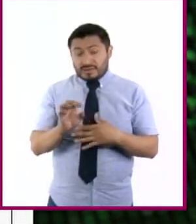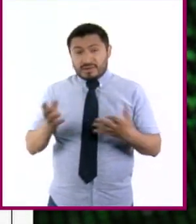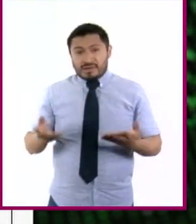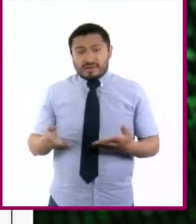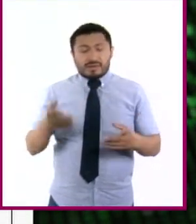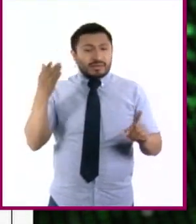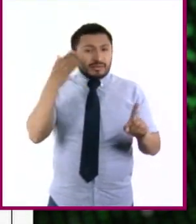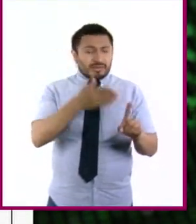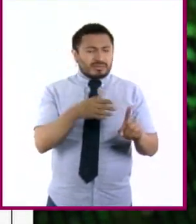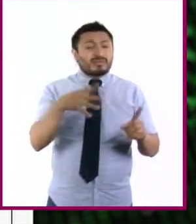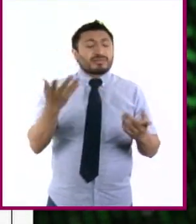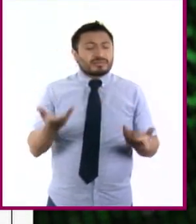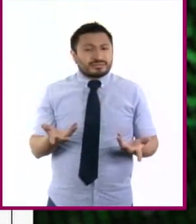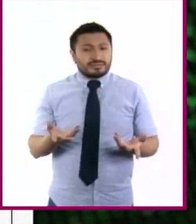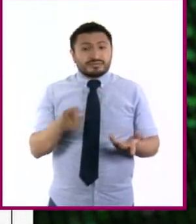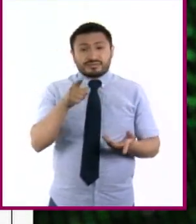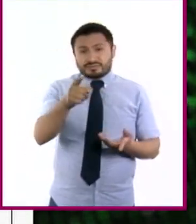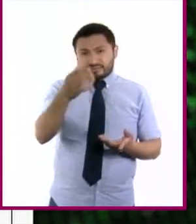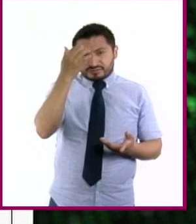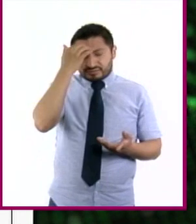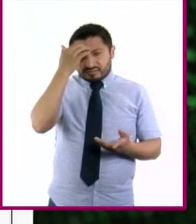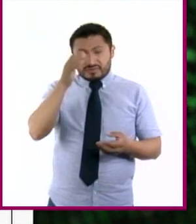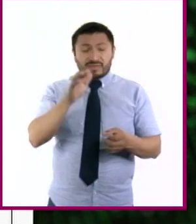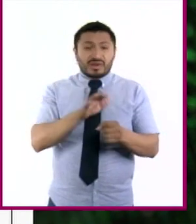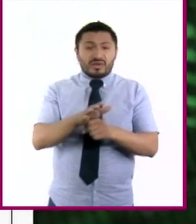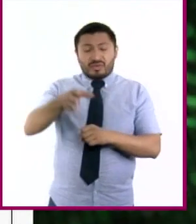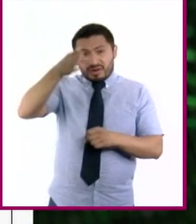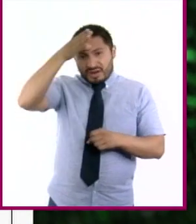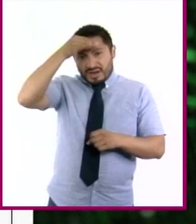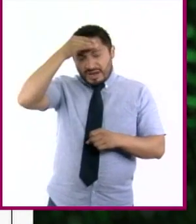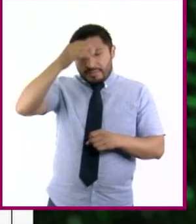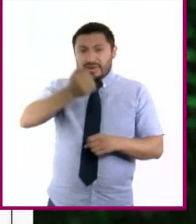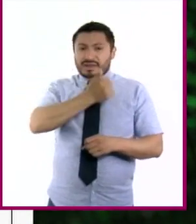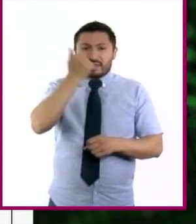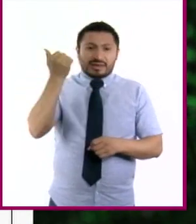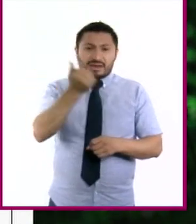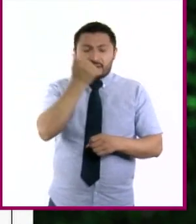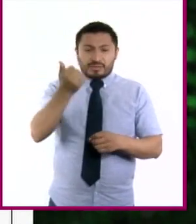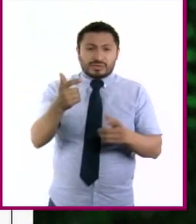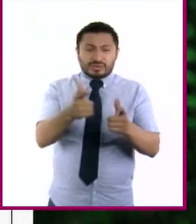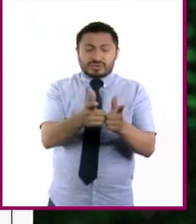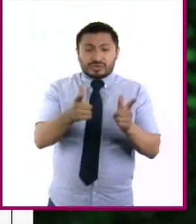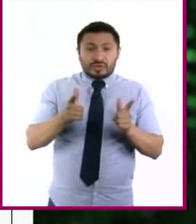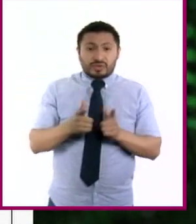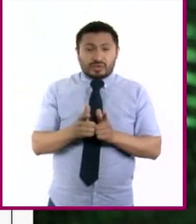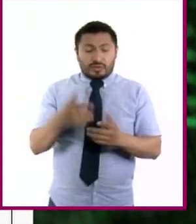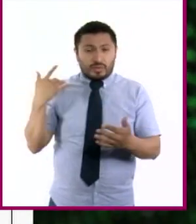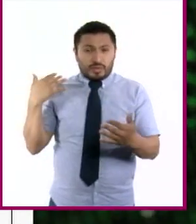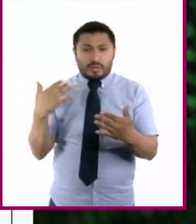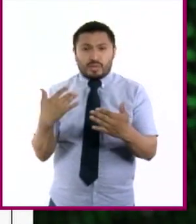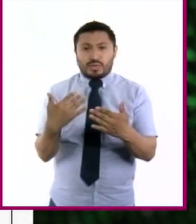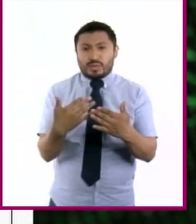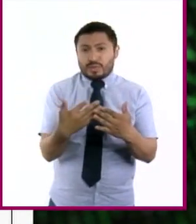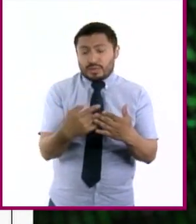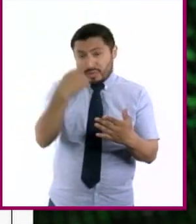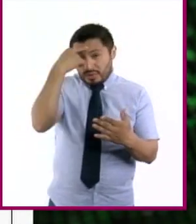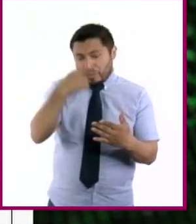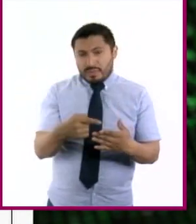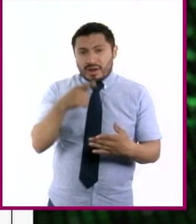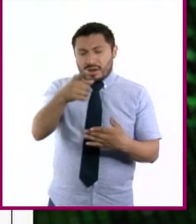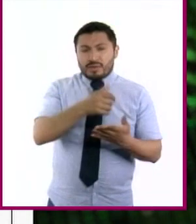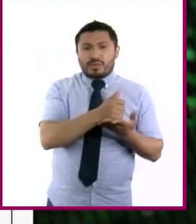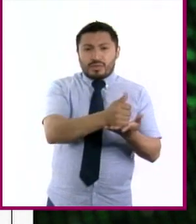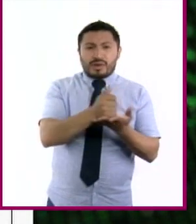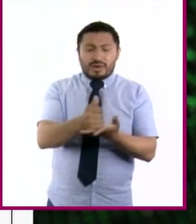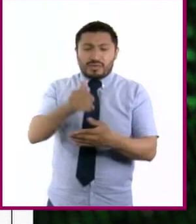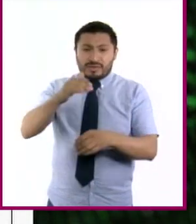de la investigación sería conocer la retroalimentación de las y los alumnos de mi grupo de estudio para enriquecer y mejorar el